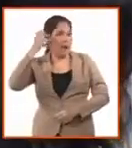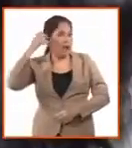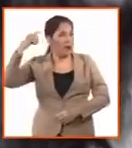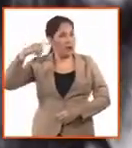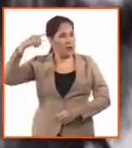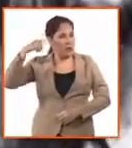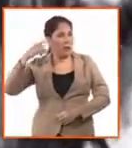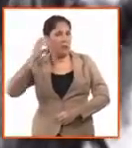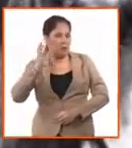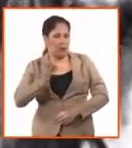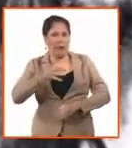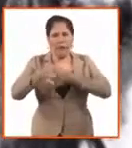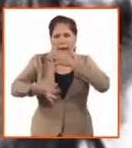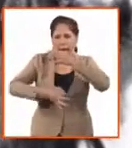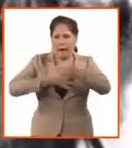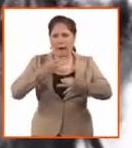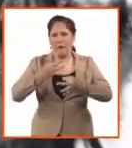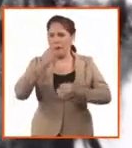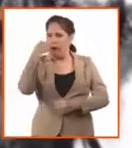y bien